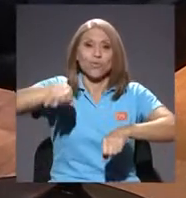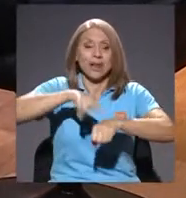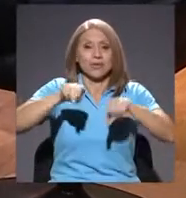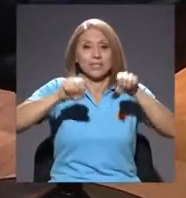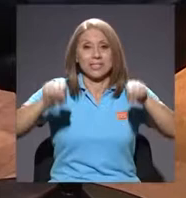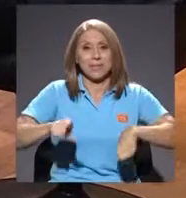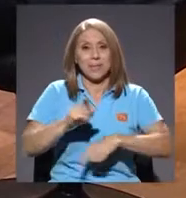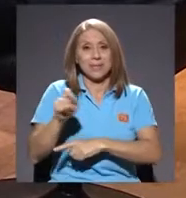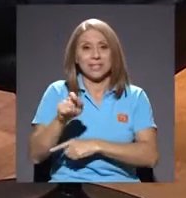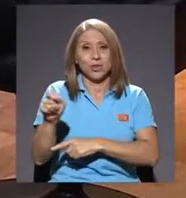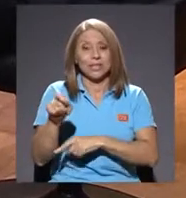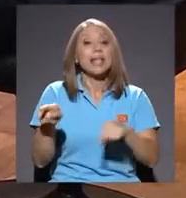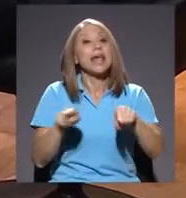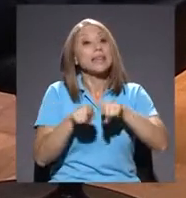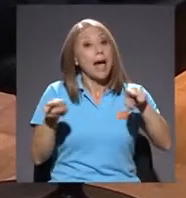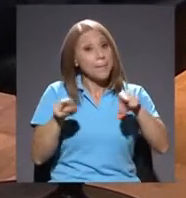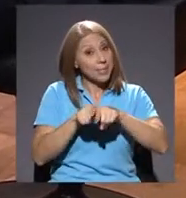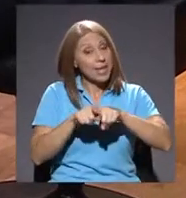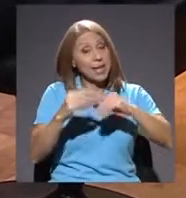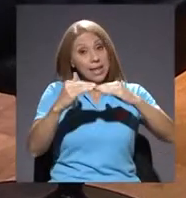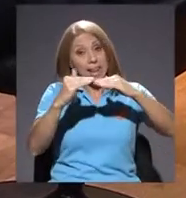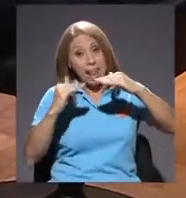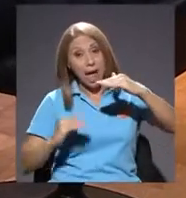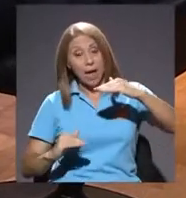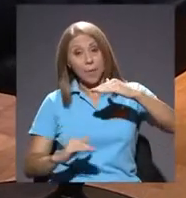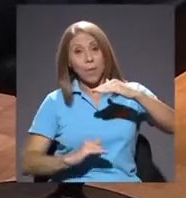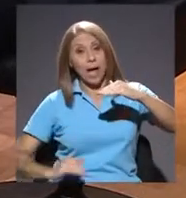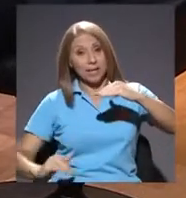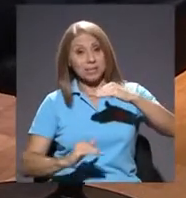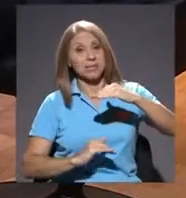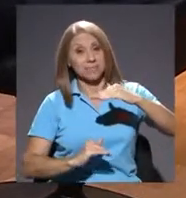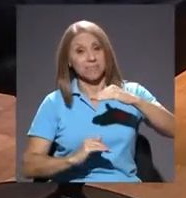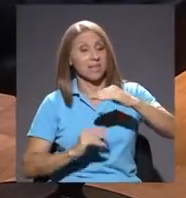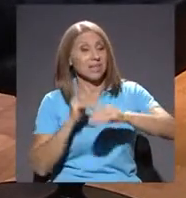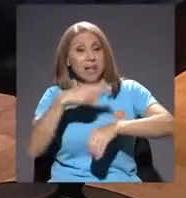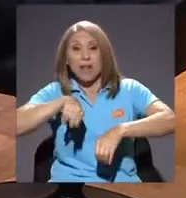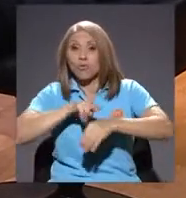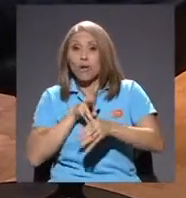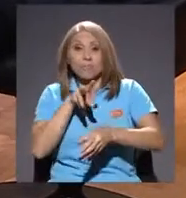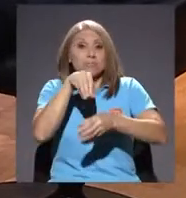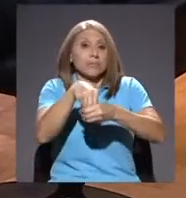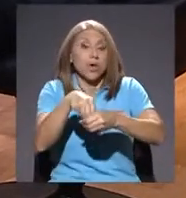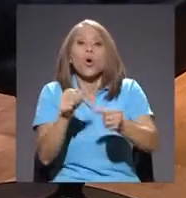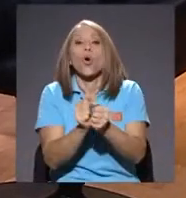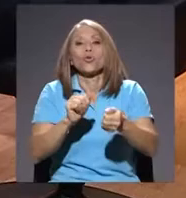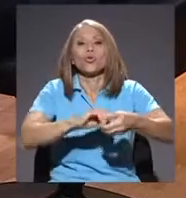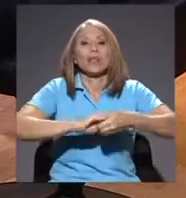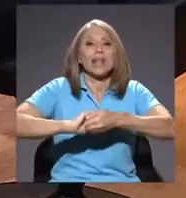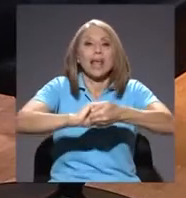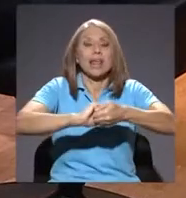también es intrínseco un sistema de pensiones con solidaridad otros países lo han hecho con cuenta individual también en el caso de colombia por ejemplo